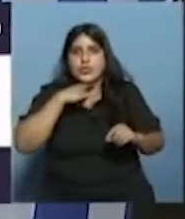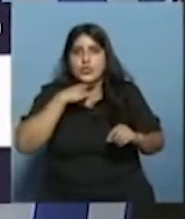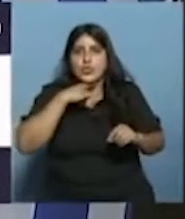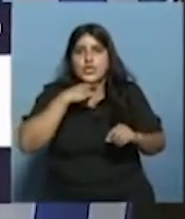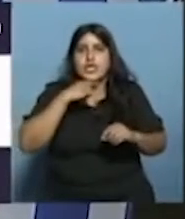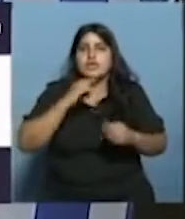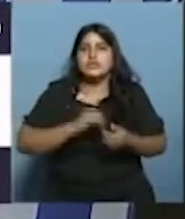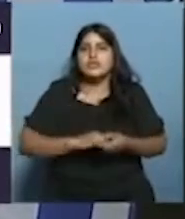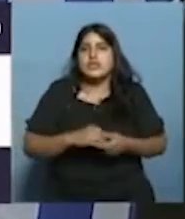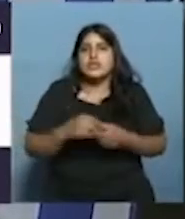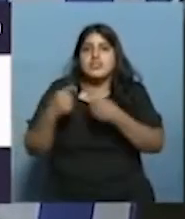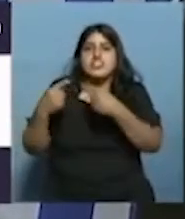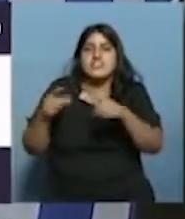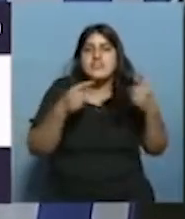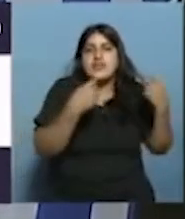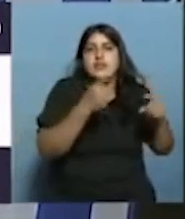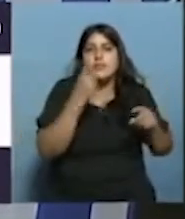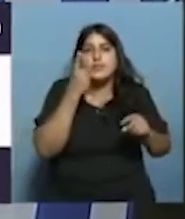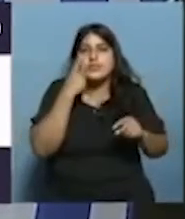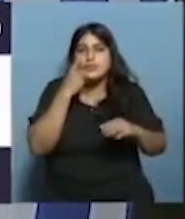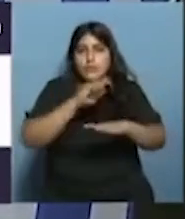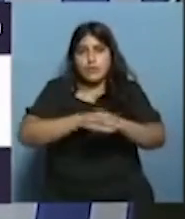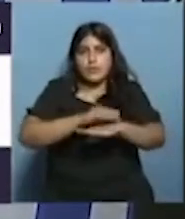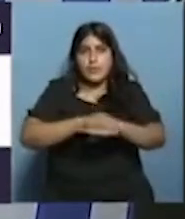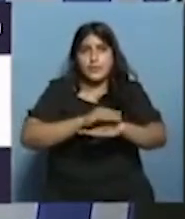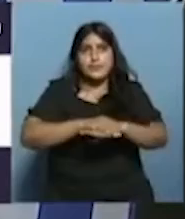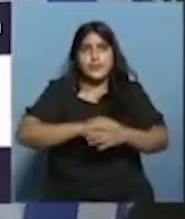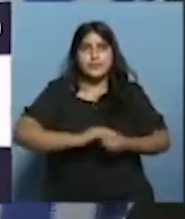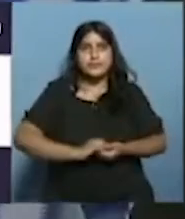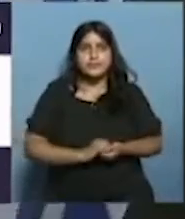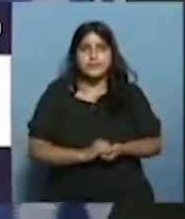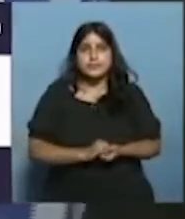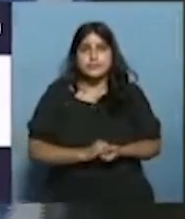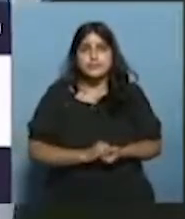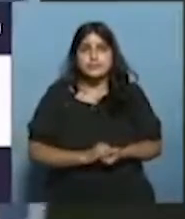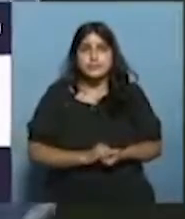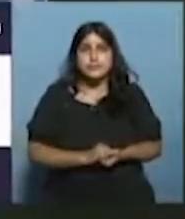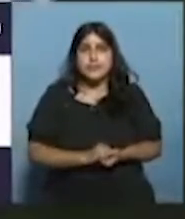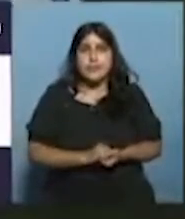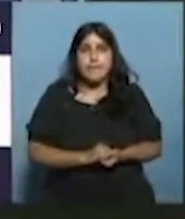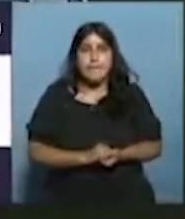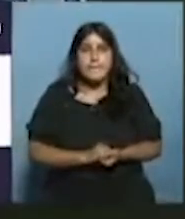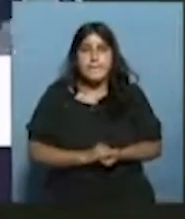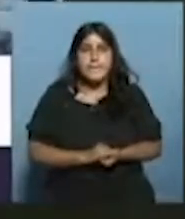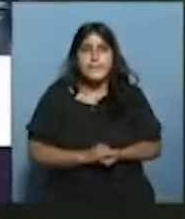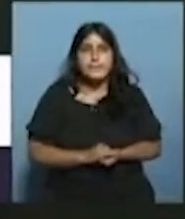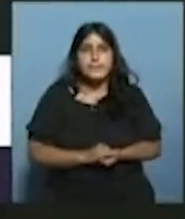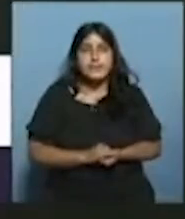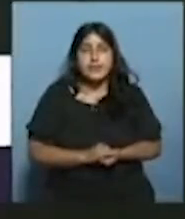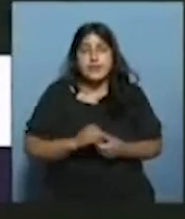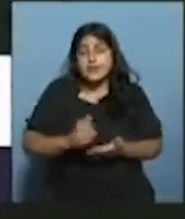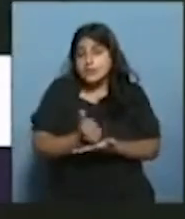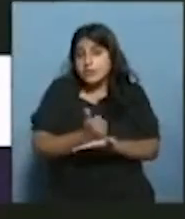que los distintos municipios, las distintas direcciones de tránsito municipal. Perfecto. Bueno, mucha gente entonces, Omar, se va a